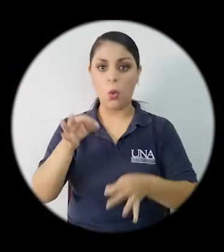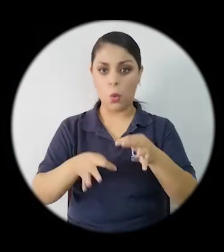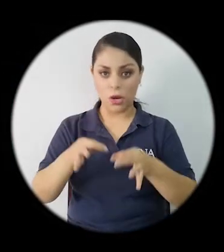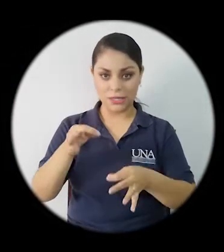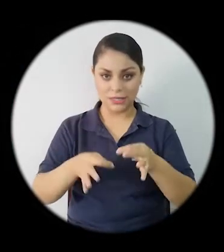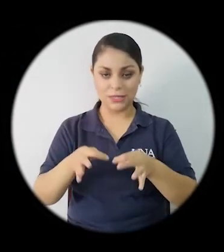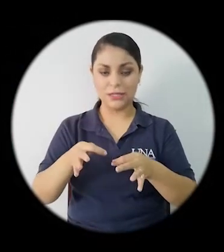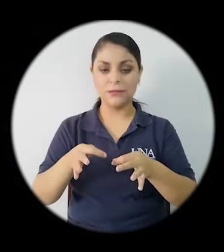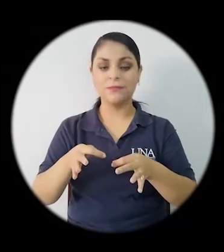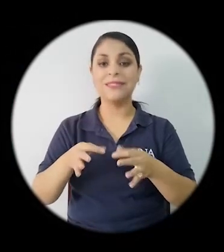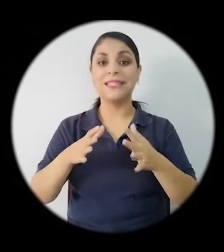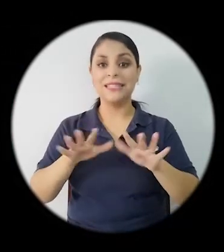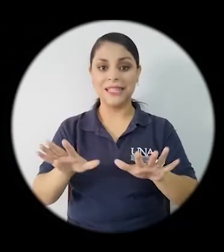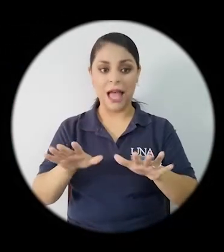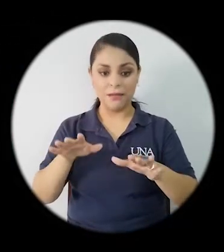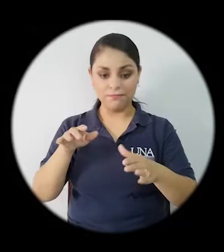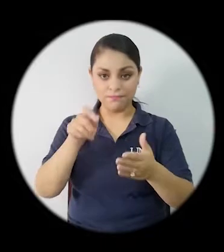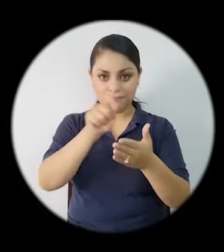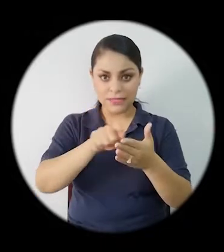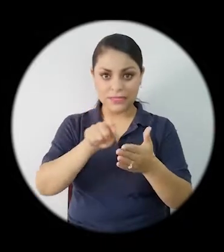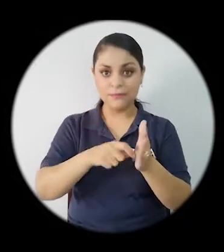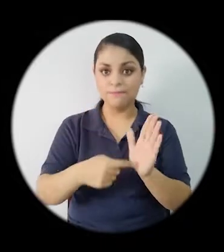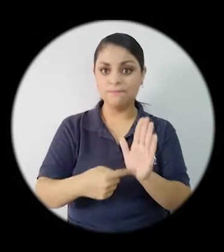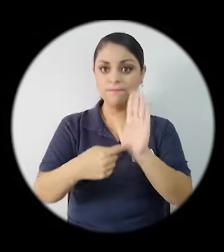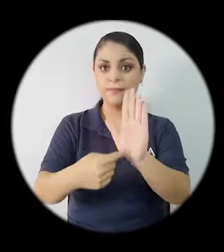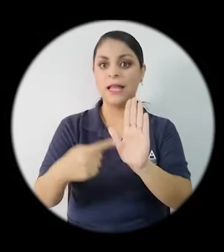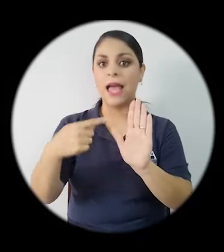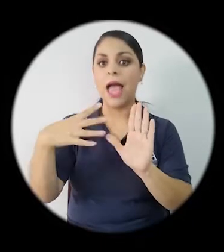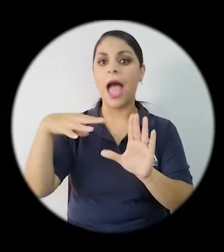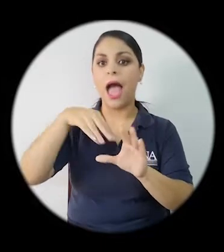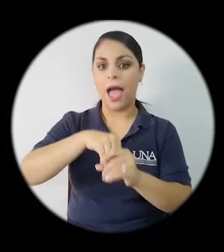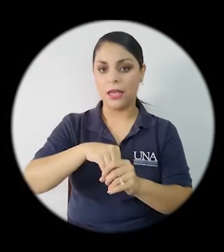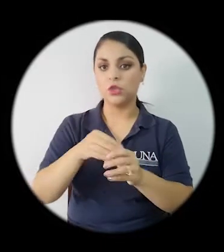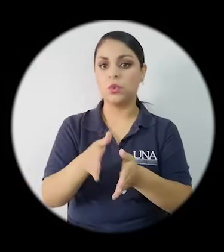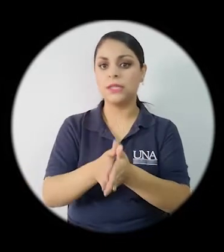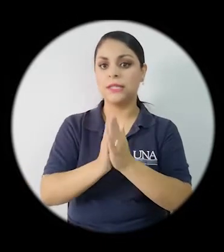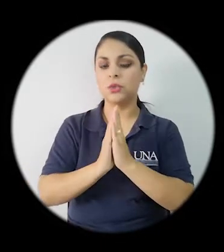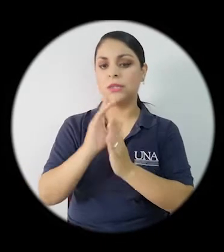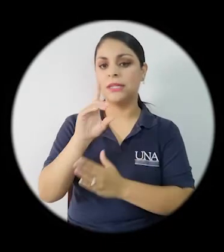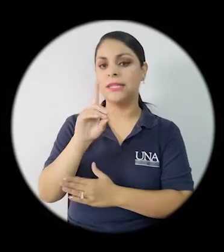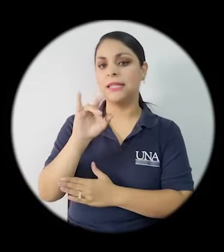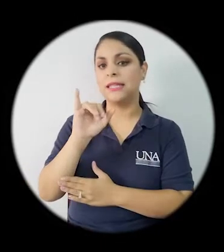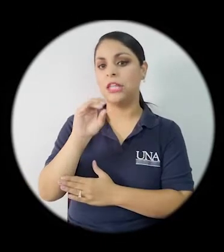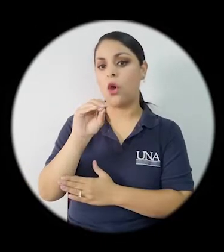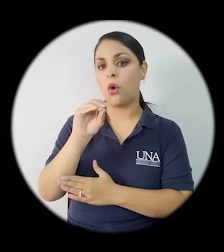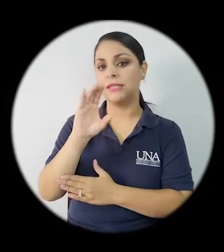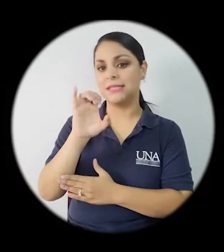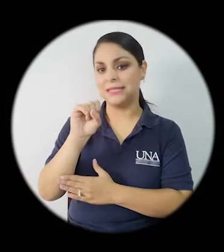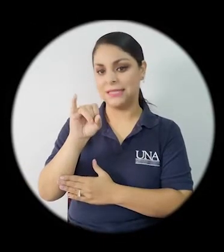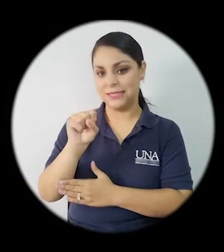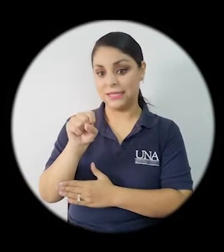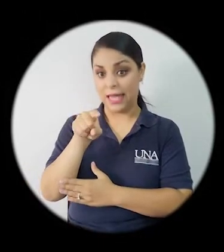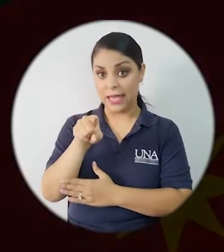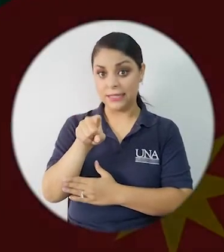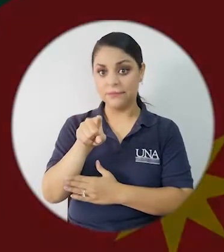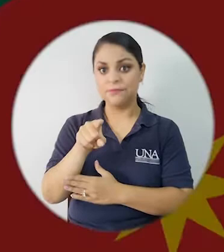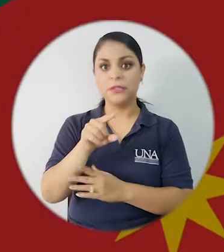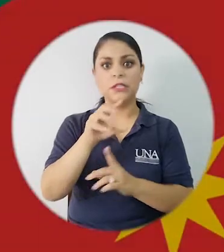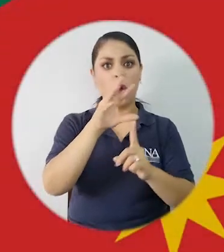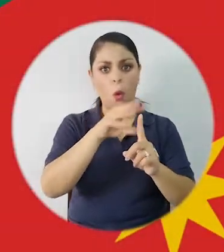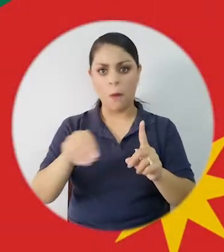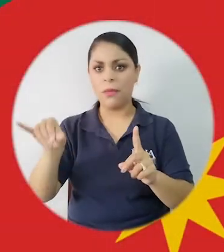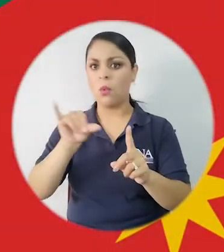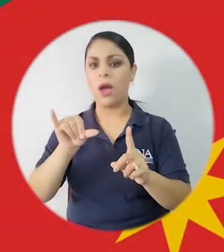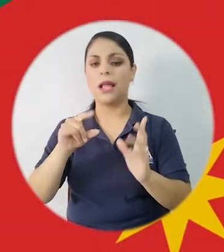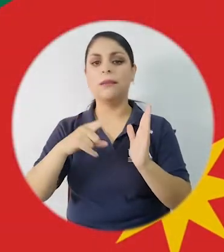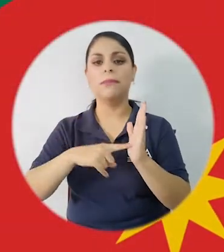a las cortes, presente esto, y dentro de lo que presenta viene una solicitud de diócesis. Esta solicitud de diócesis se replica